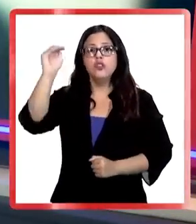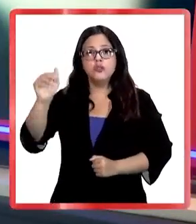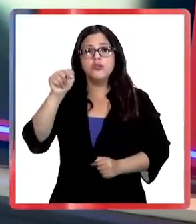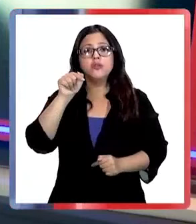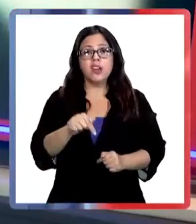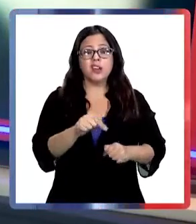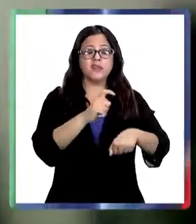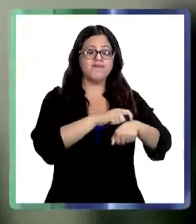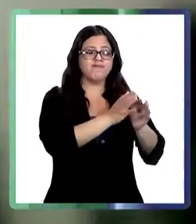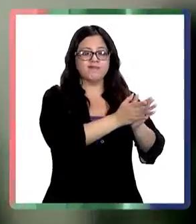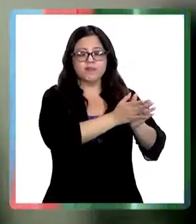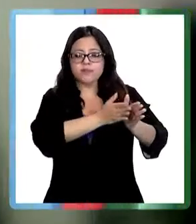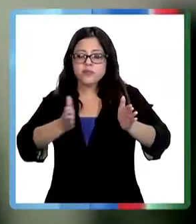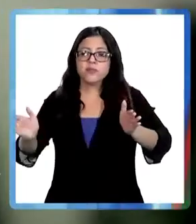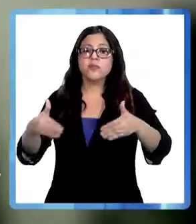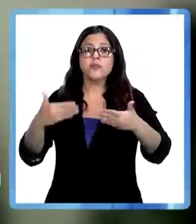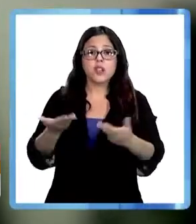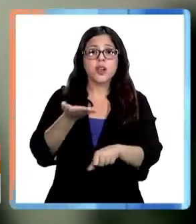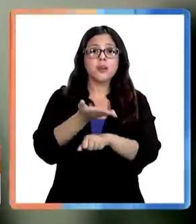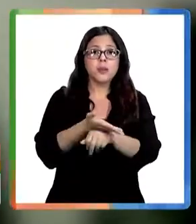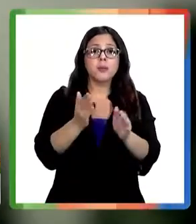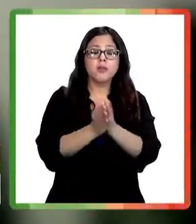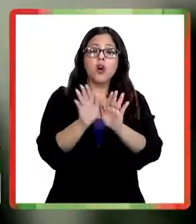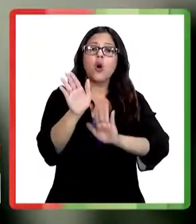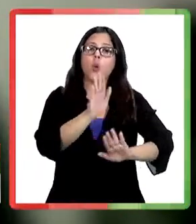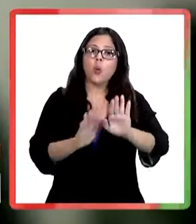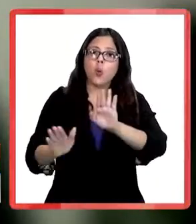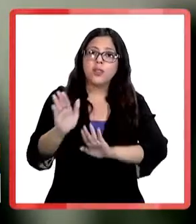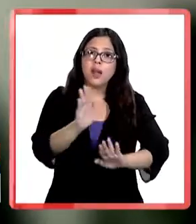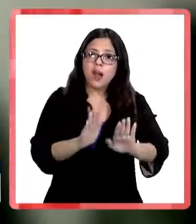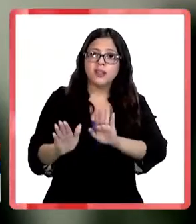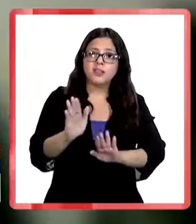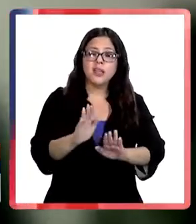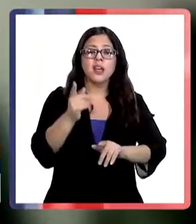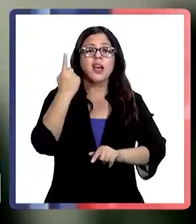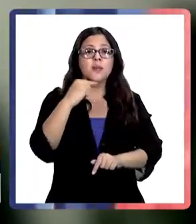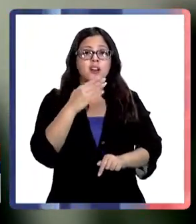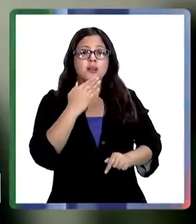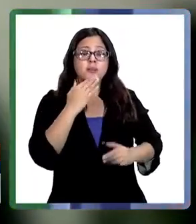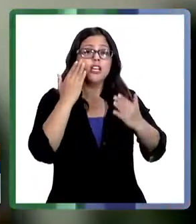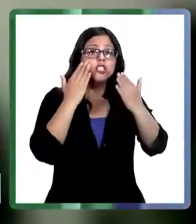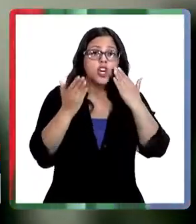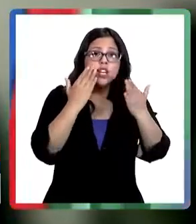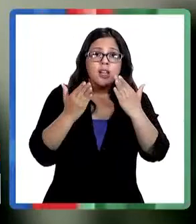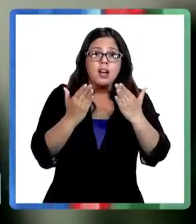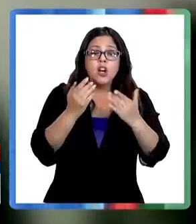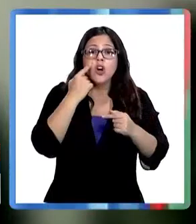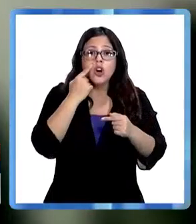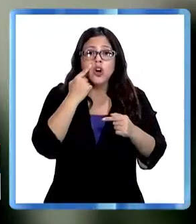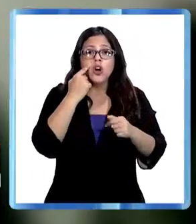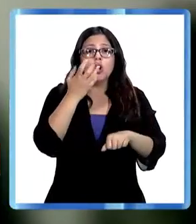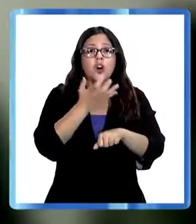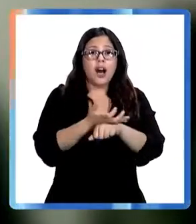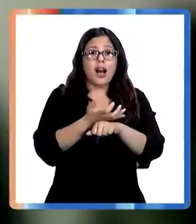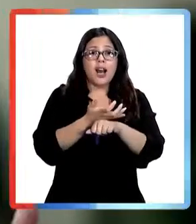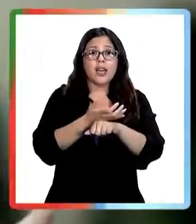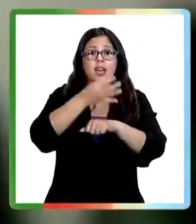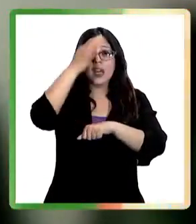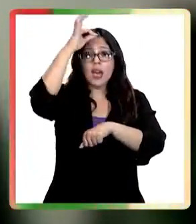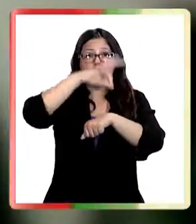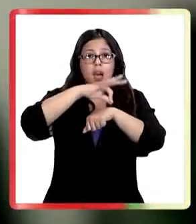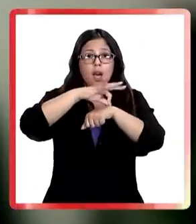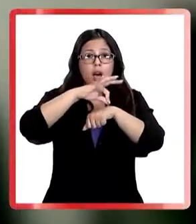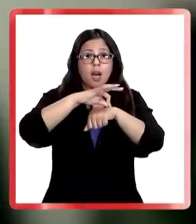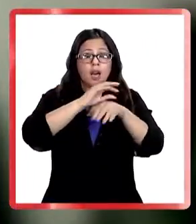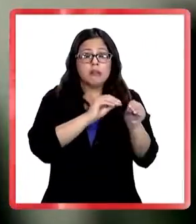largas y prolongadas. Entonces, la llamada es a cuidarse uno, pero también a ser solidario. Tenemos una virología en